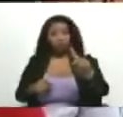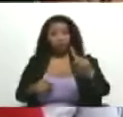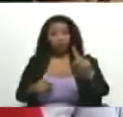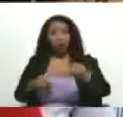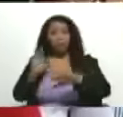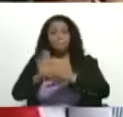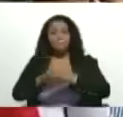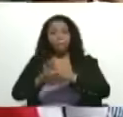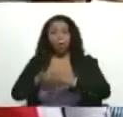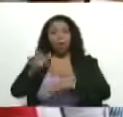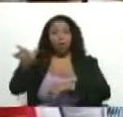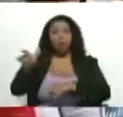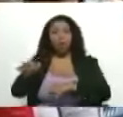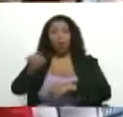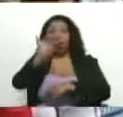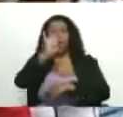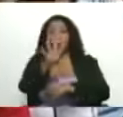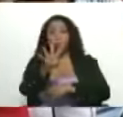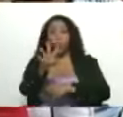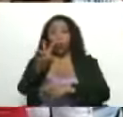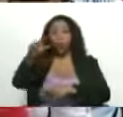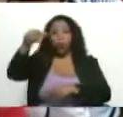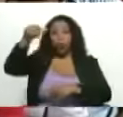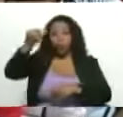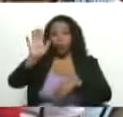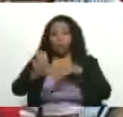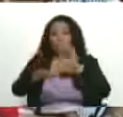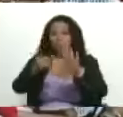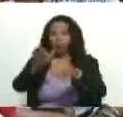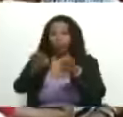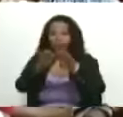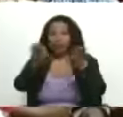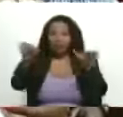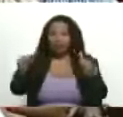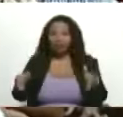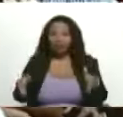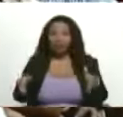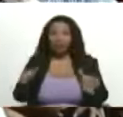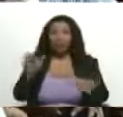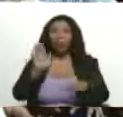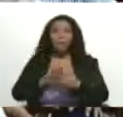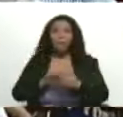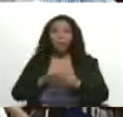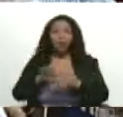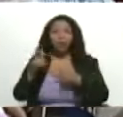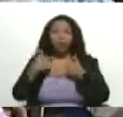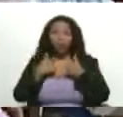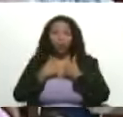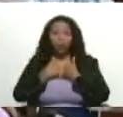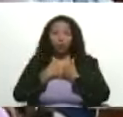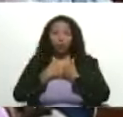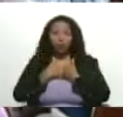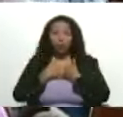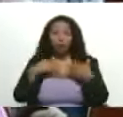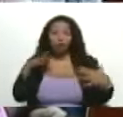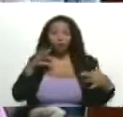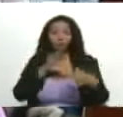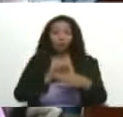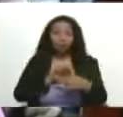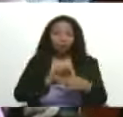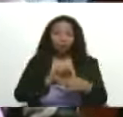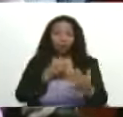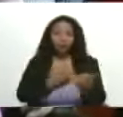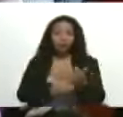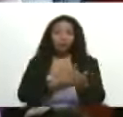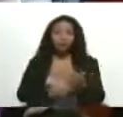eso las cuatro patas de la mesa. Yo estoy en mi comunidad, hermano Rafael.